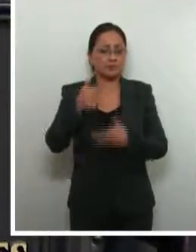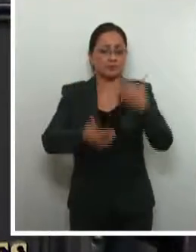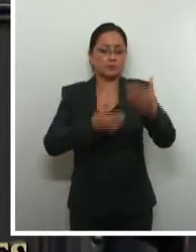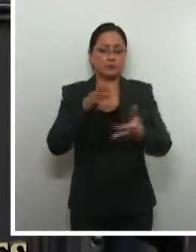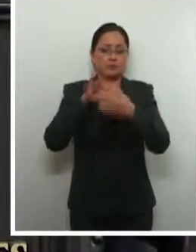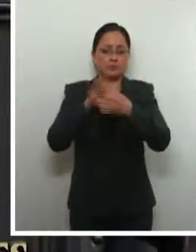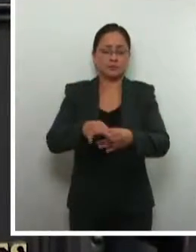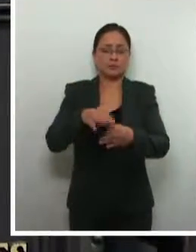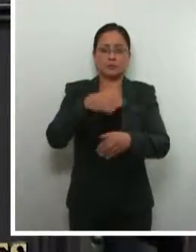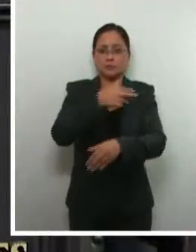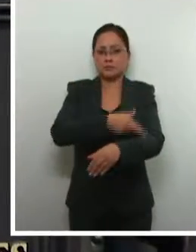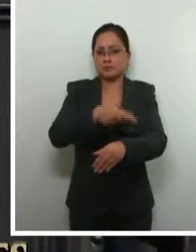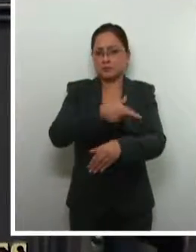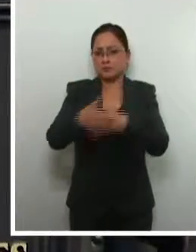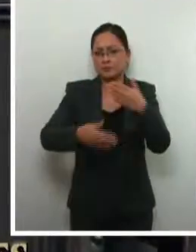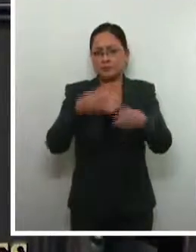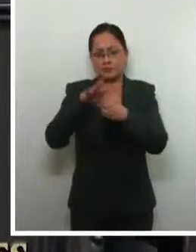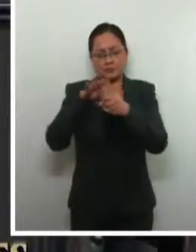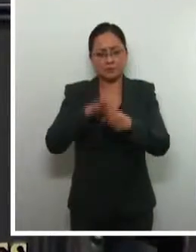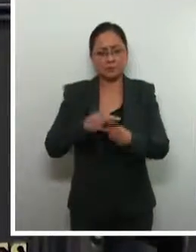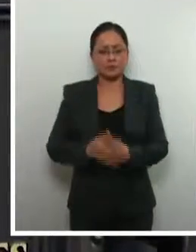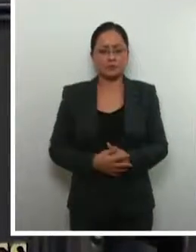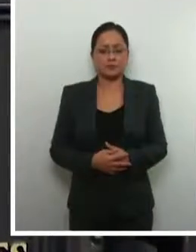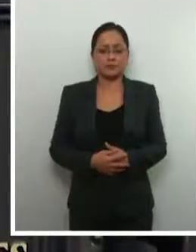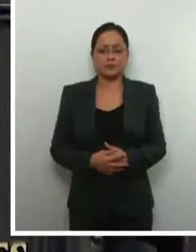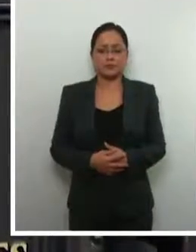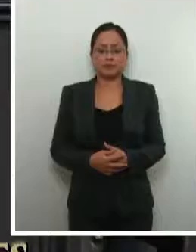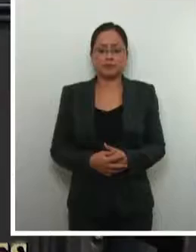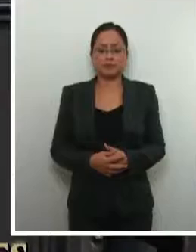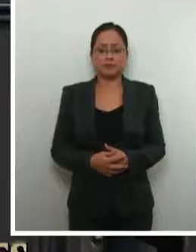proceder a la votación de la propuesta.